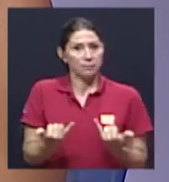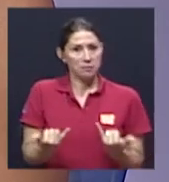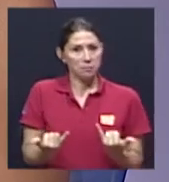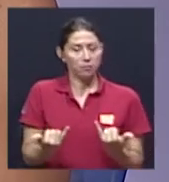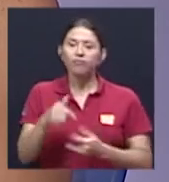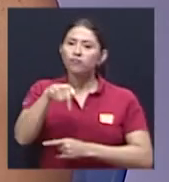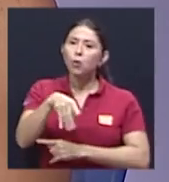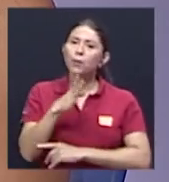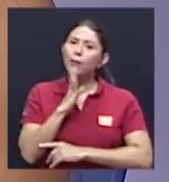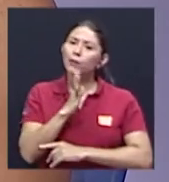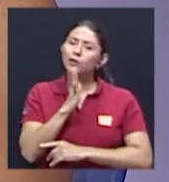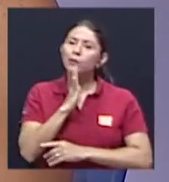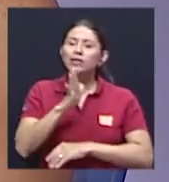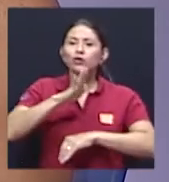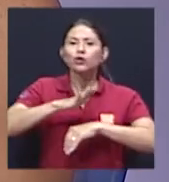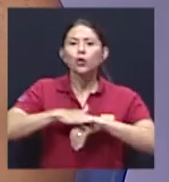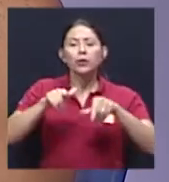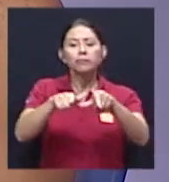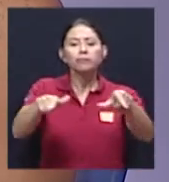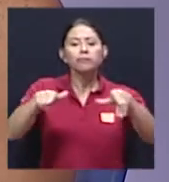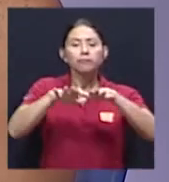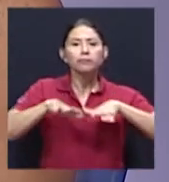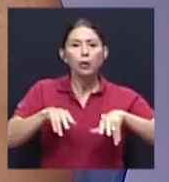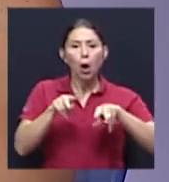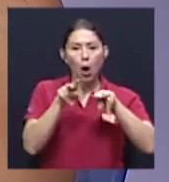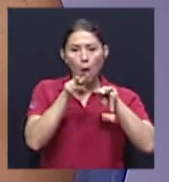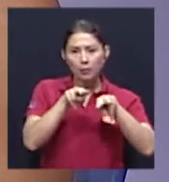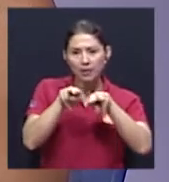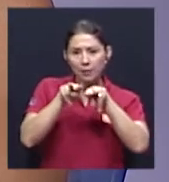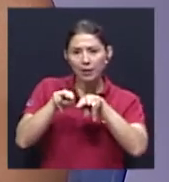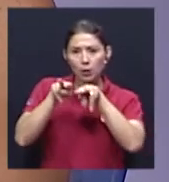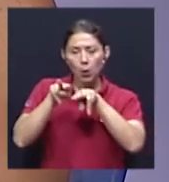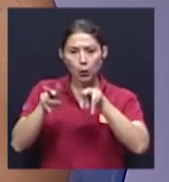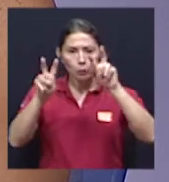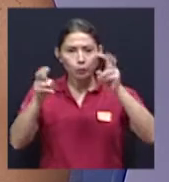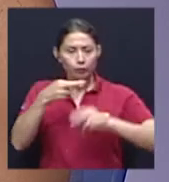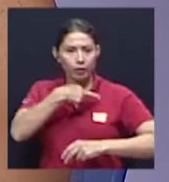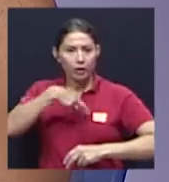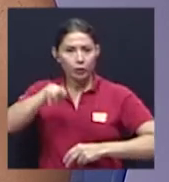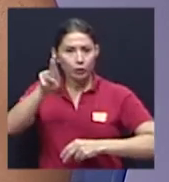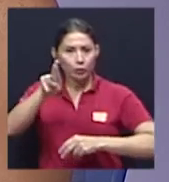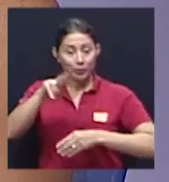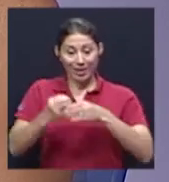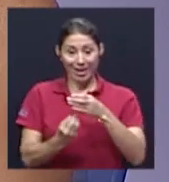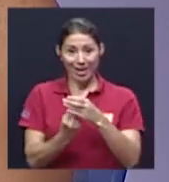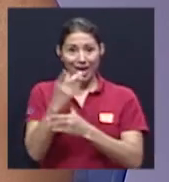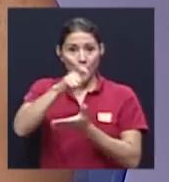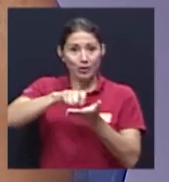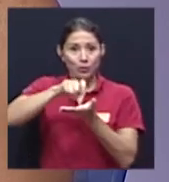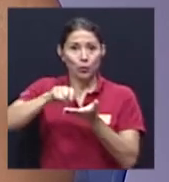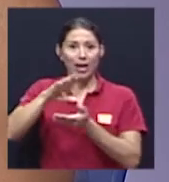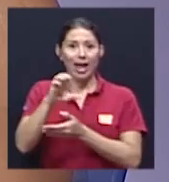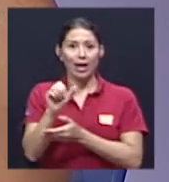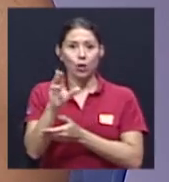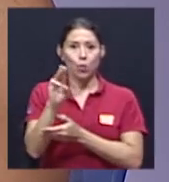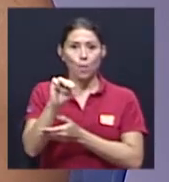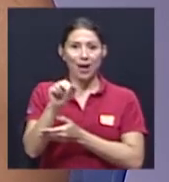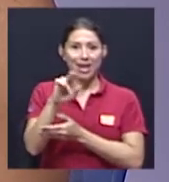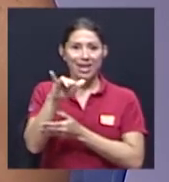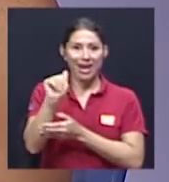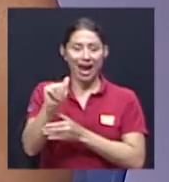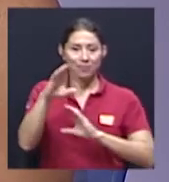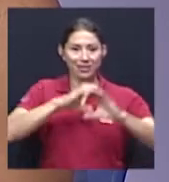conversar sobre el Observatorio de lo Religioso creado por la Escuela Ecuménica de Ciencias de la Religión de la